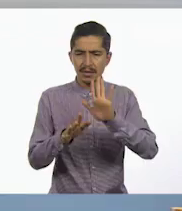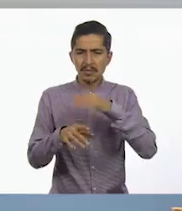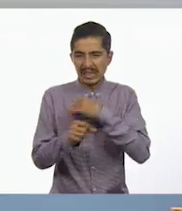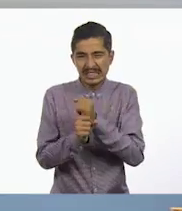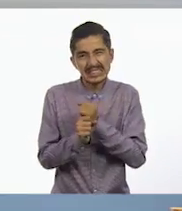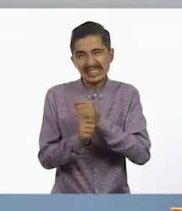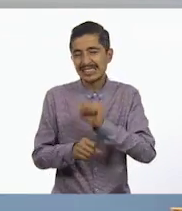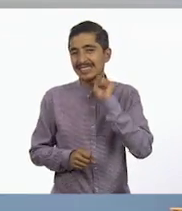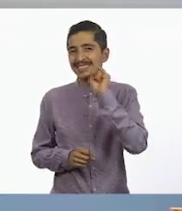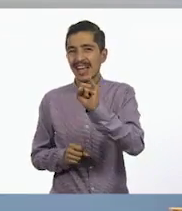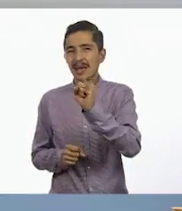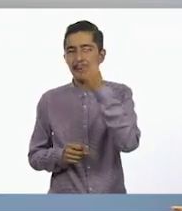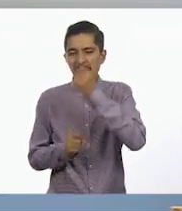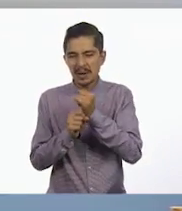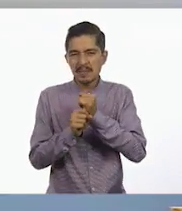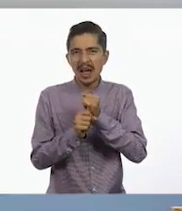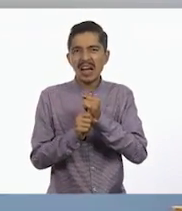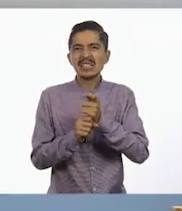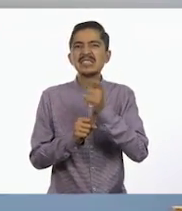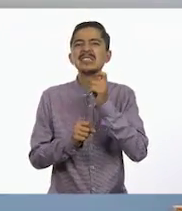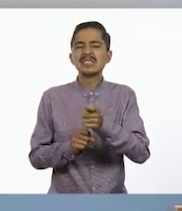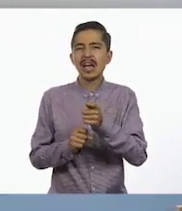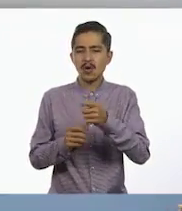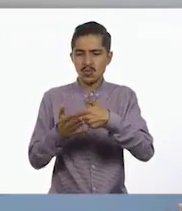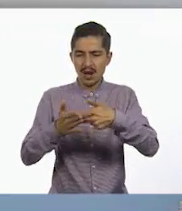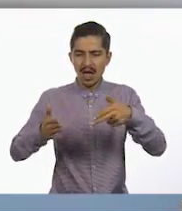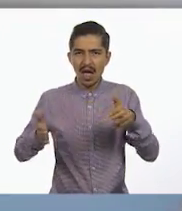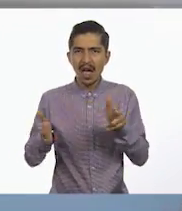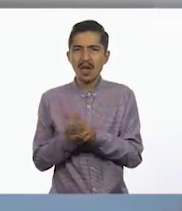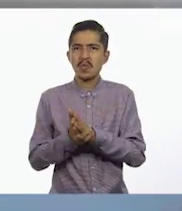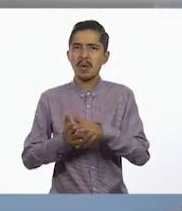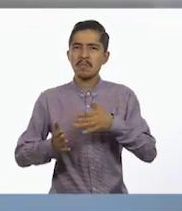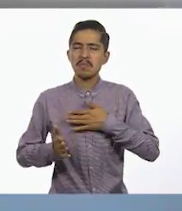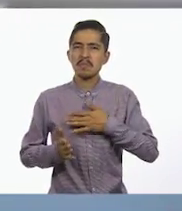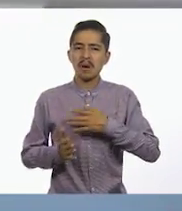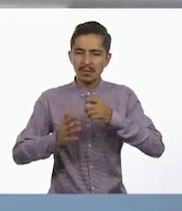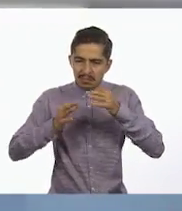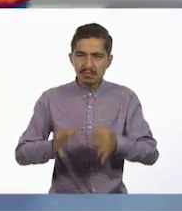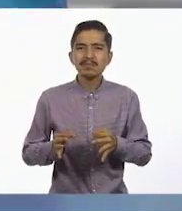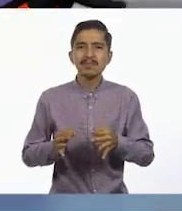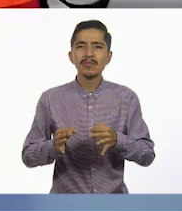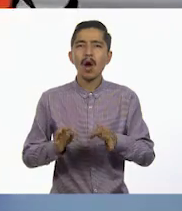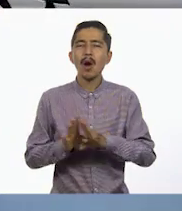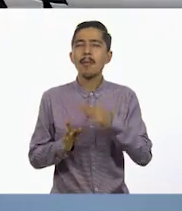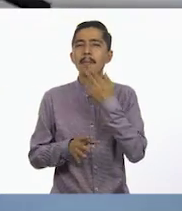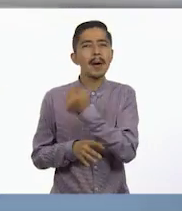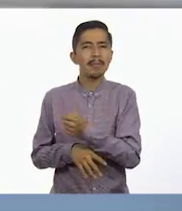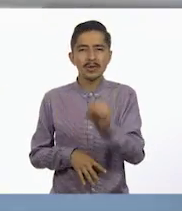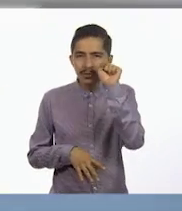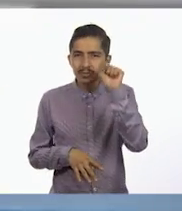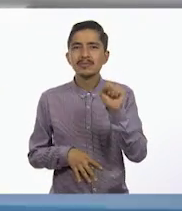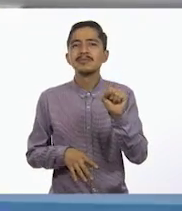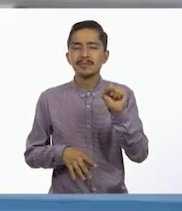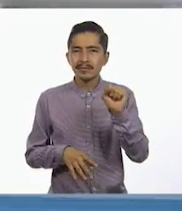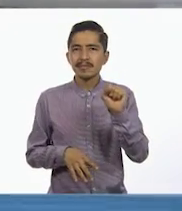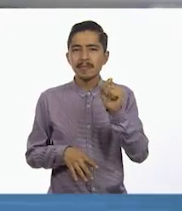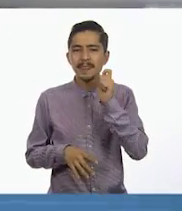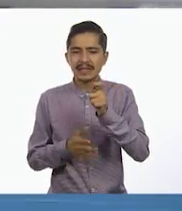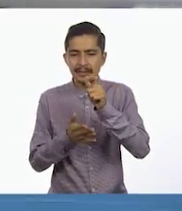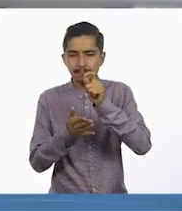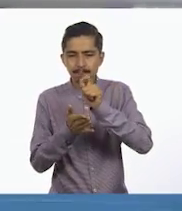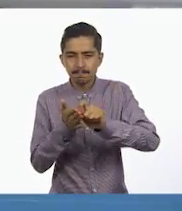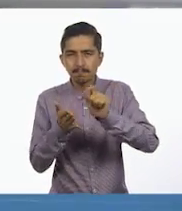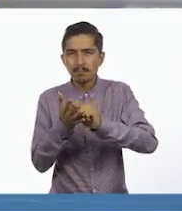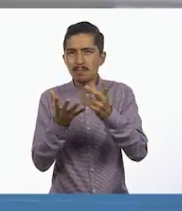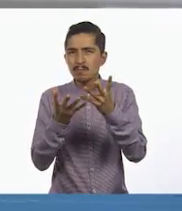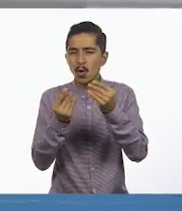investigar muchísimo para llegar a ser un gran héroe, muy heroico, muy famoso, al que le escriban